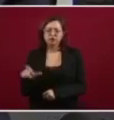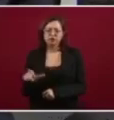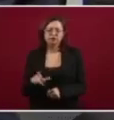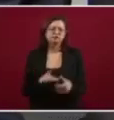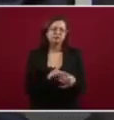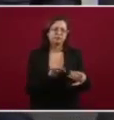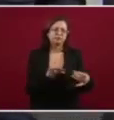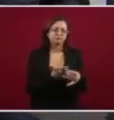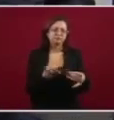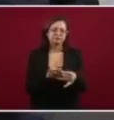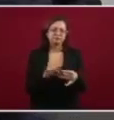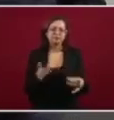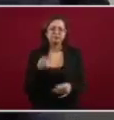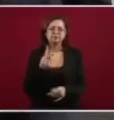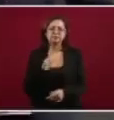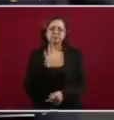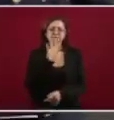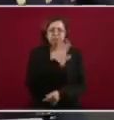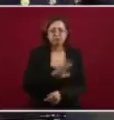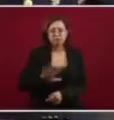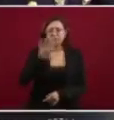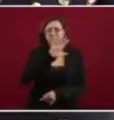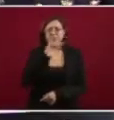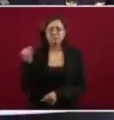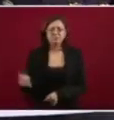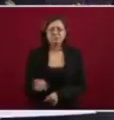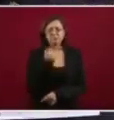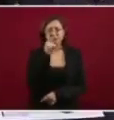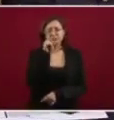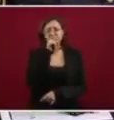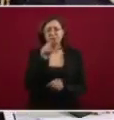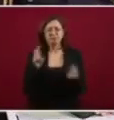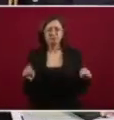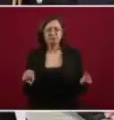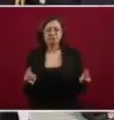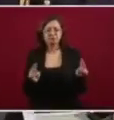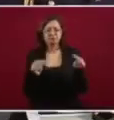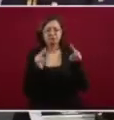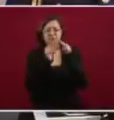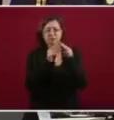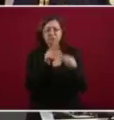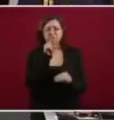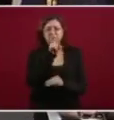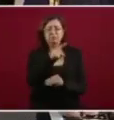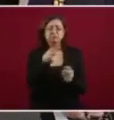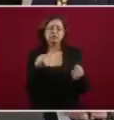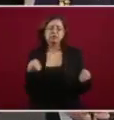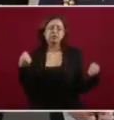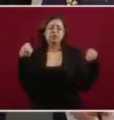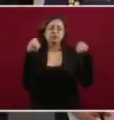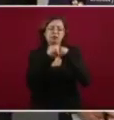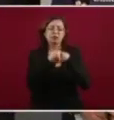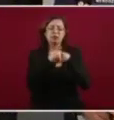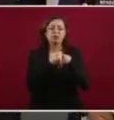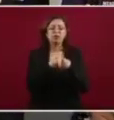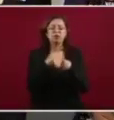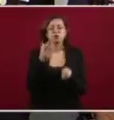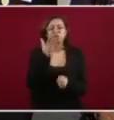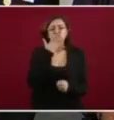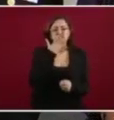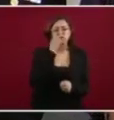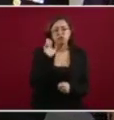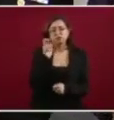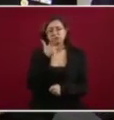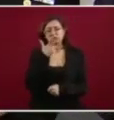zona bastante apartada en la sierra, en los límites de Sonora con